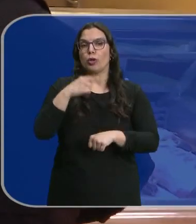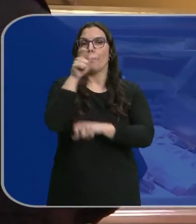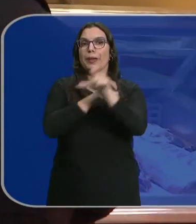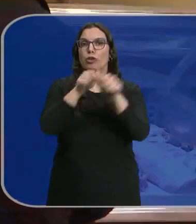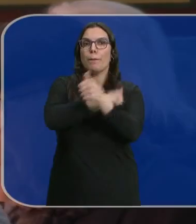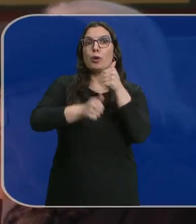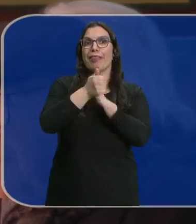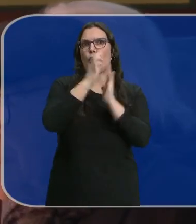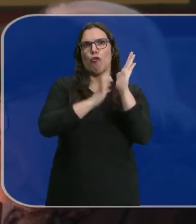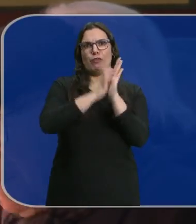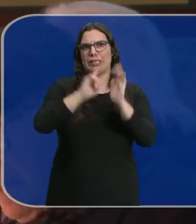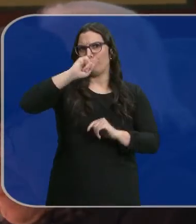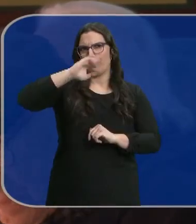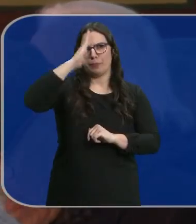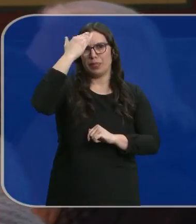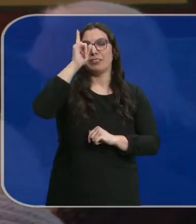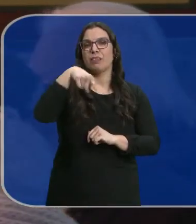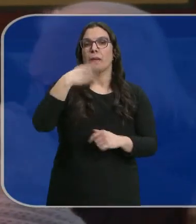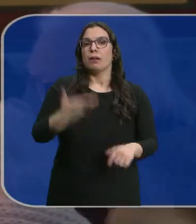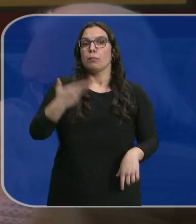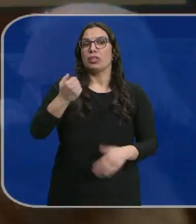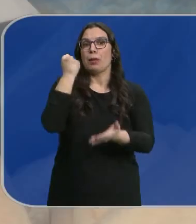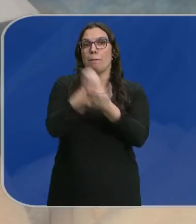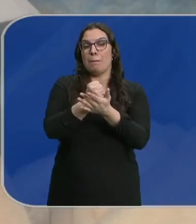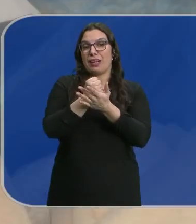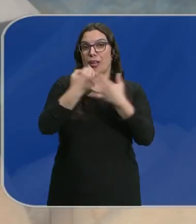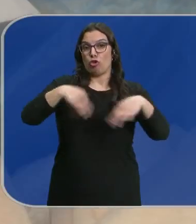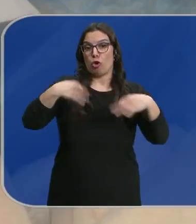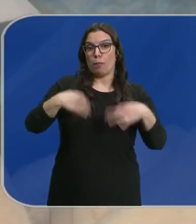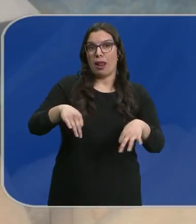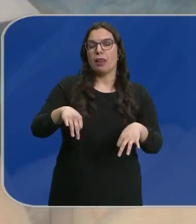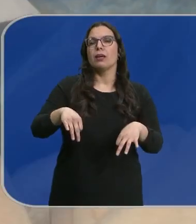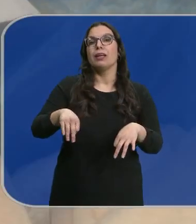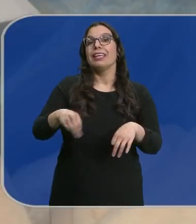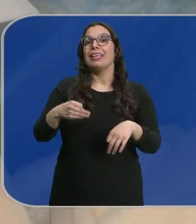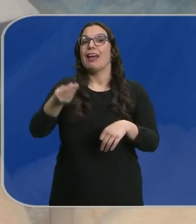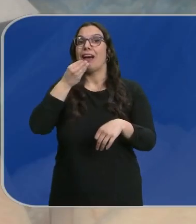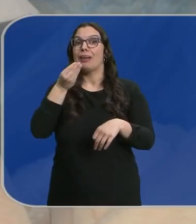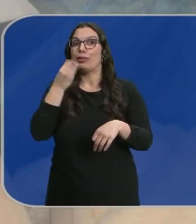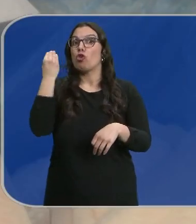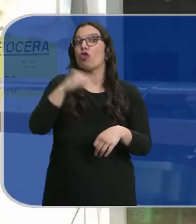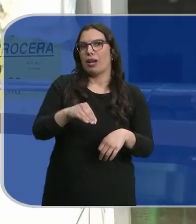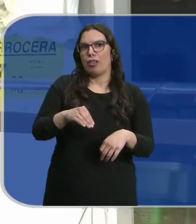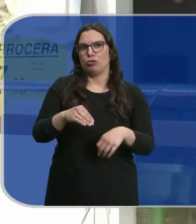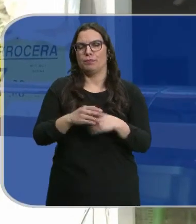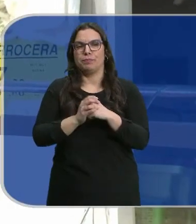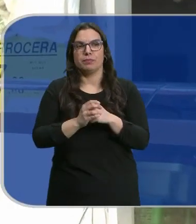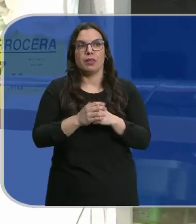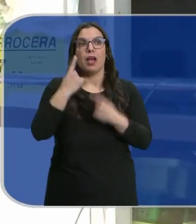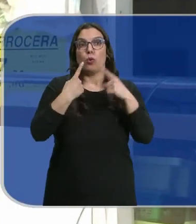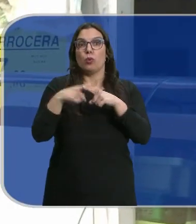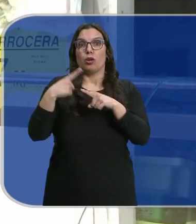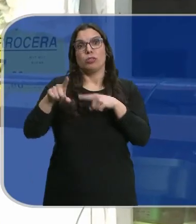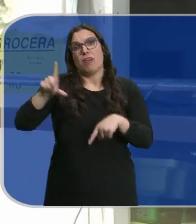personas priorizan las ofertas. También priman más las marcas blancas y los alimentos envasados y congelados. Algunas cosas